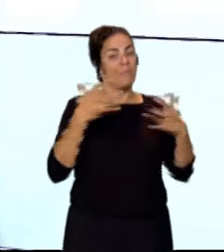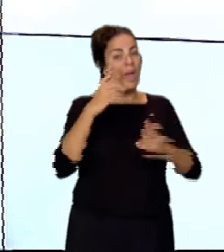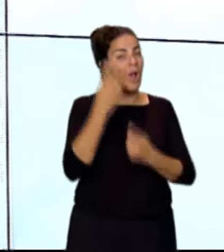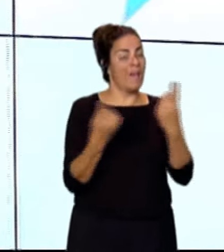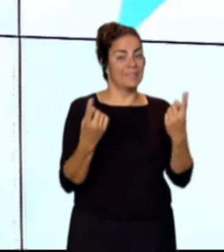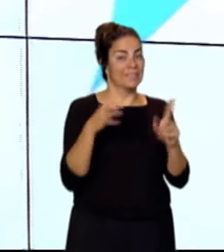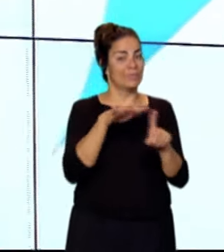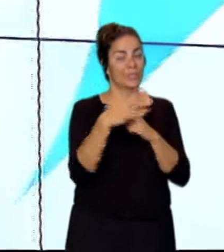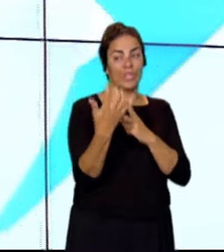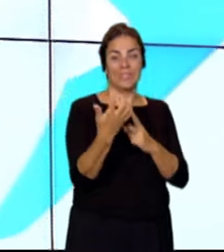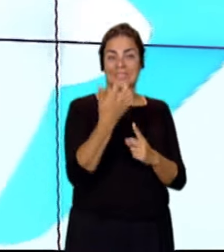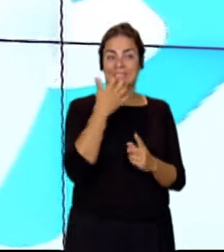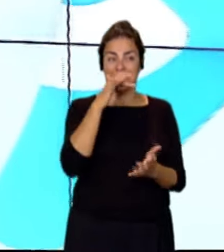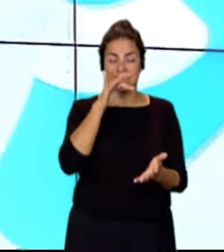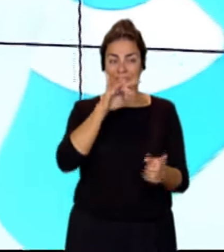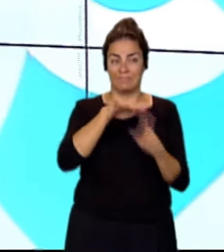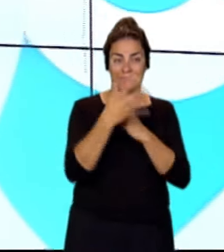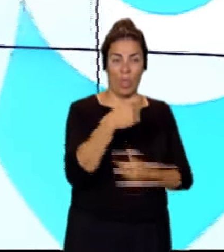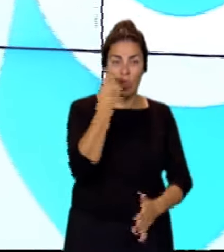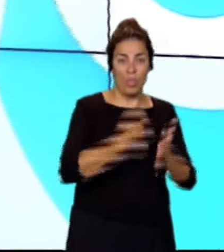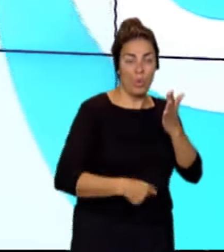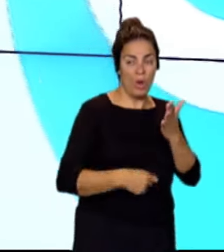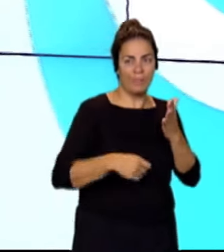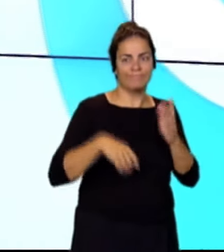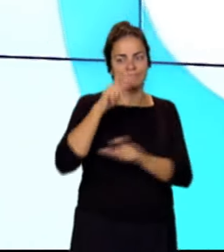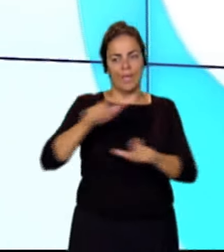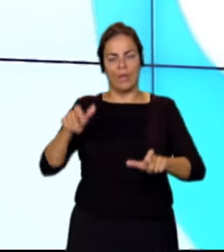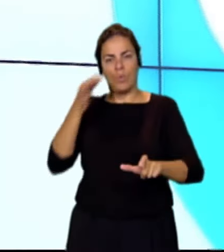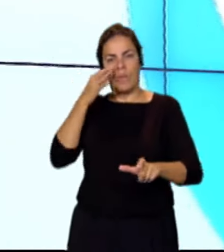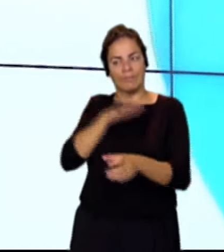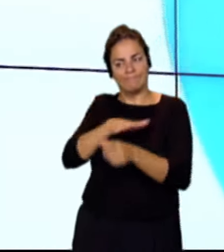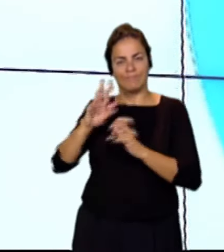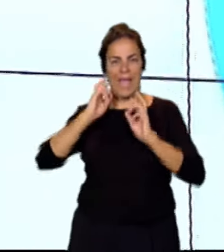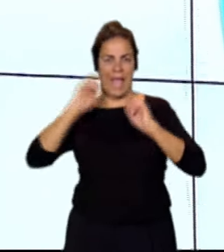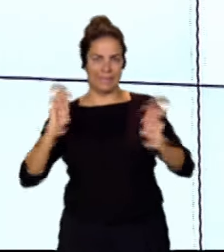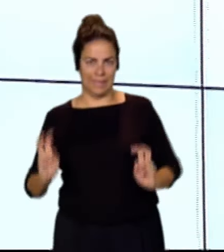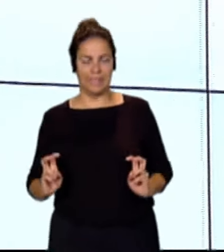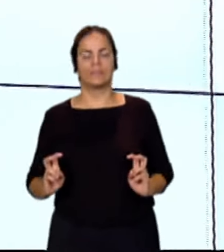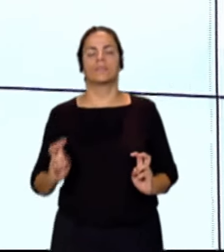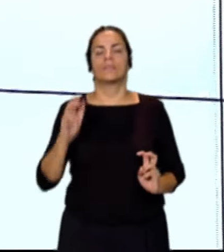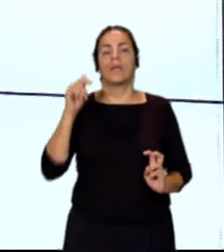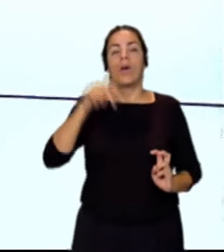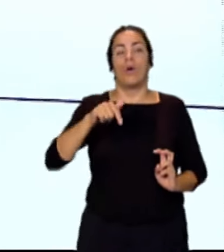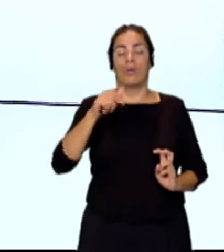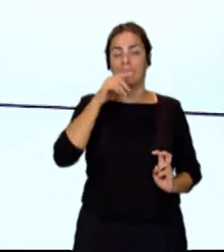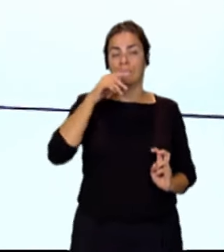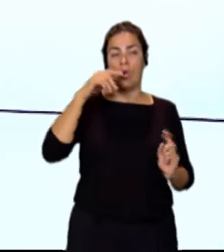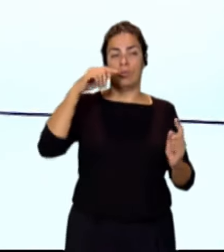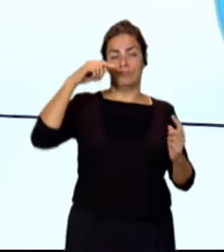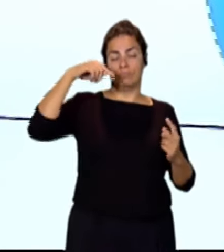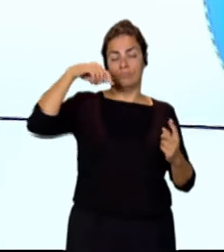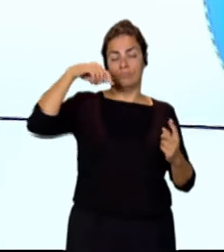su peor cara provocan el ser humanos situaciones de estrés hoy vamos a conocer una investigación a partir del paso del huracán Sandy en Estados Unidos en 2012 sus efectos fueron